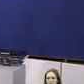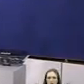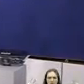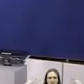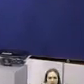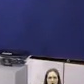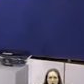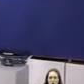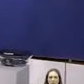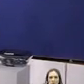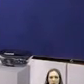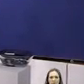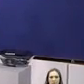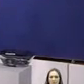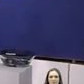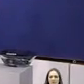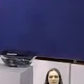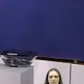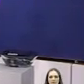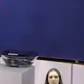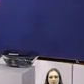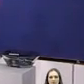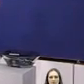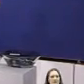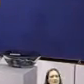sección deportiva.